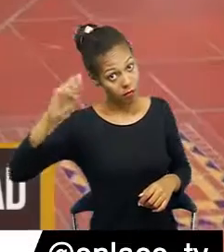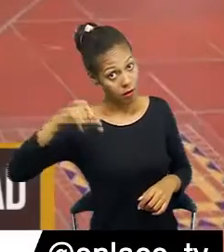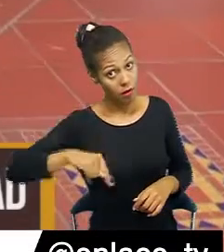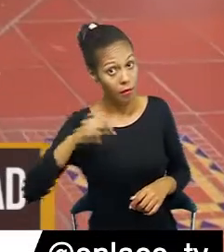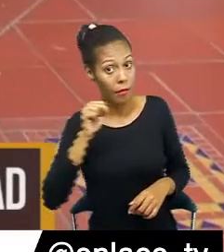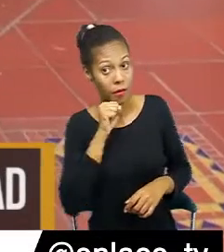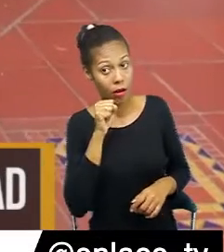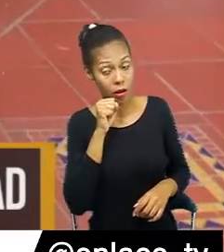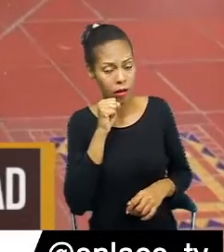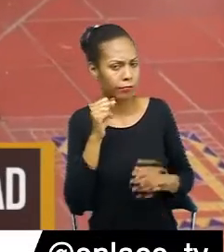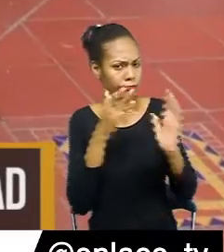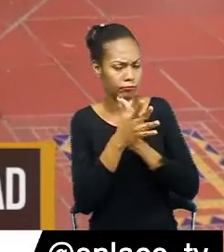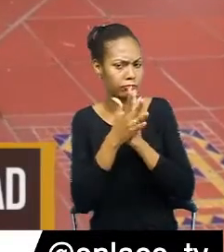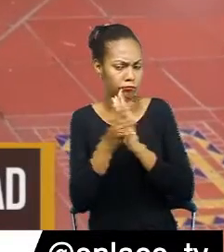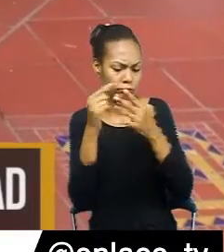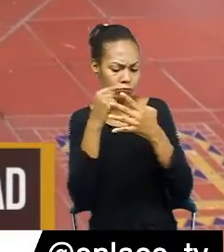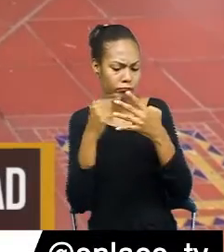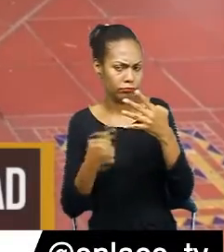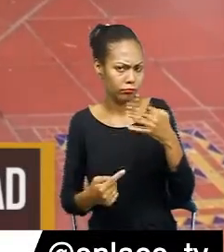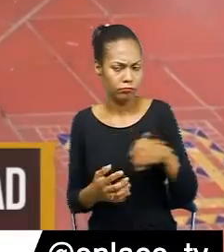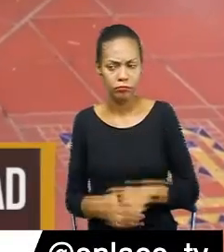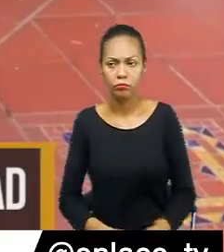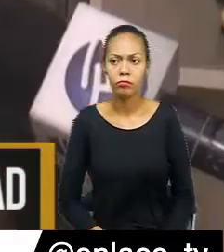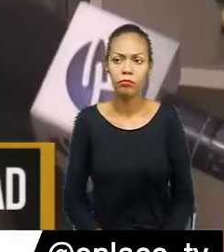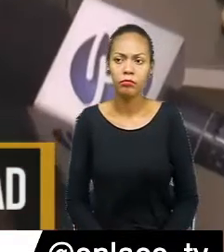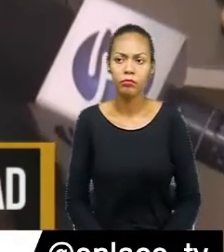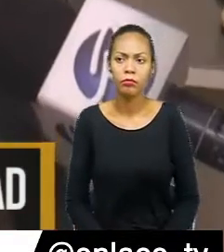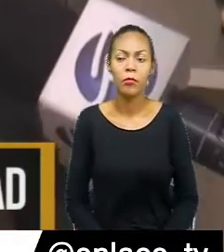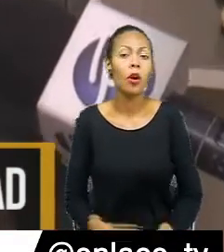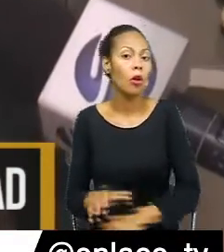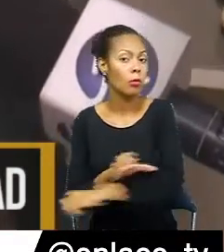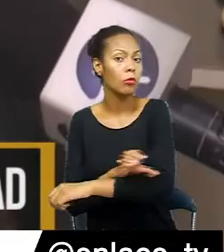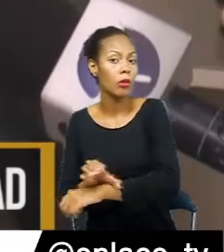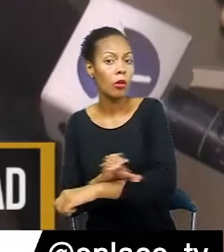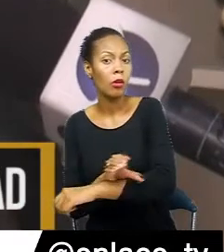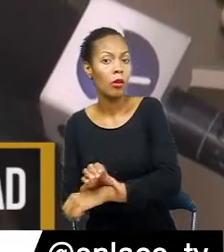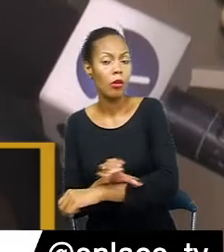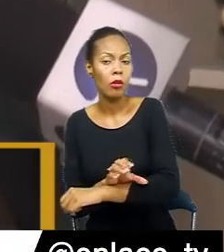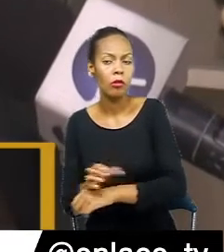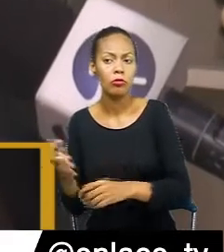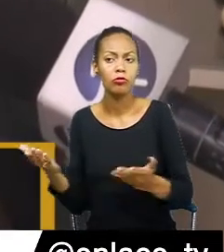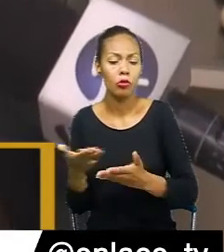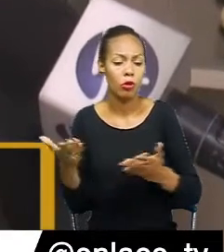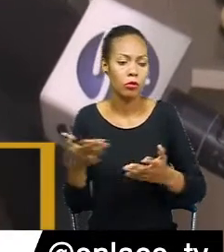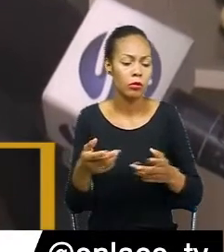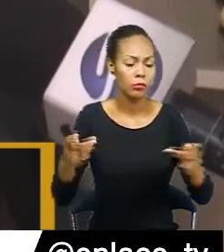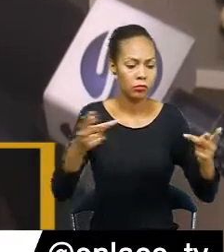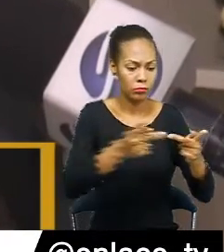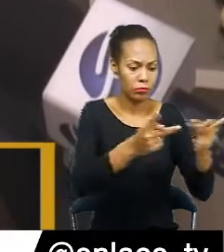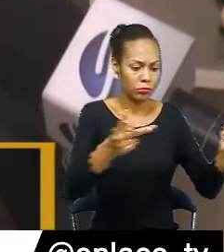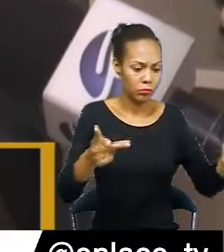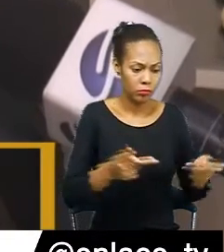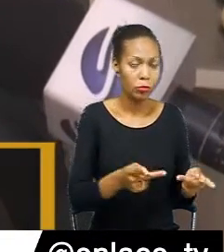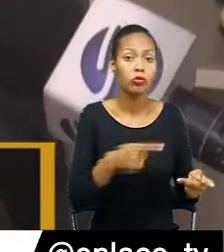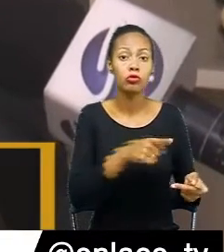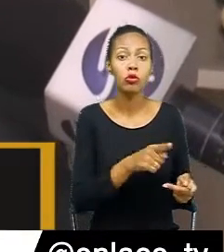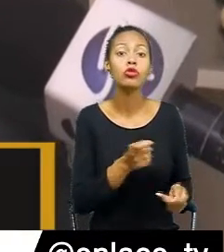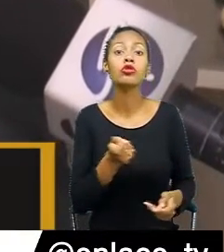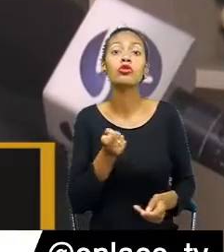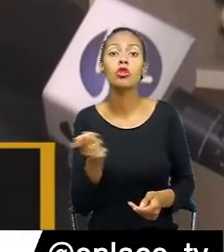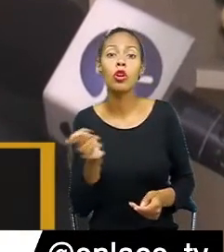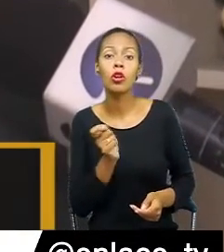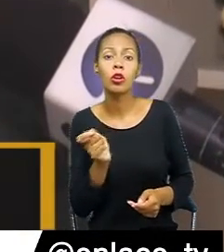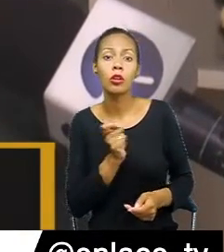Bermeja, contó detalles de este procedimiento. El computador había sido hurtado en una oficina que queda en la parte trasera de la Fiscalía General de la Nación. ¿En dónde